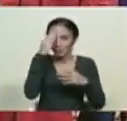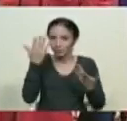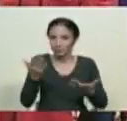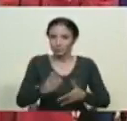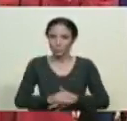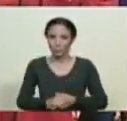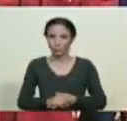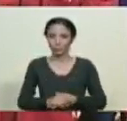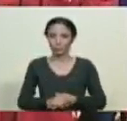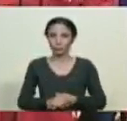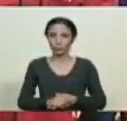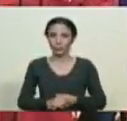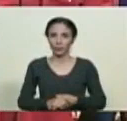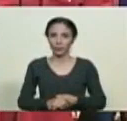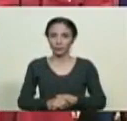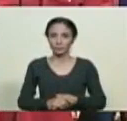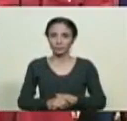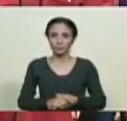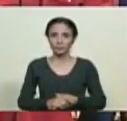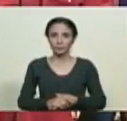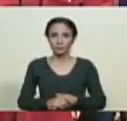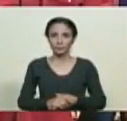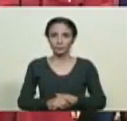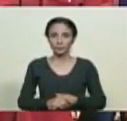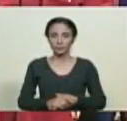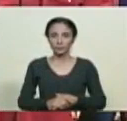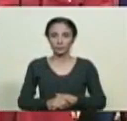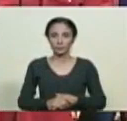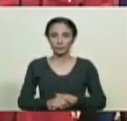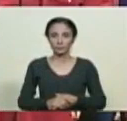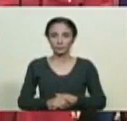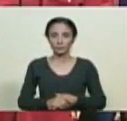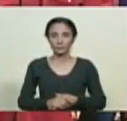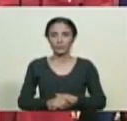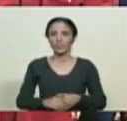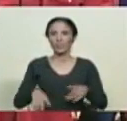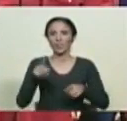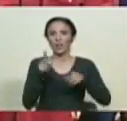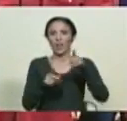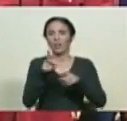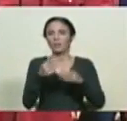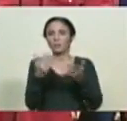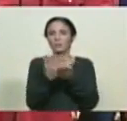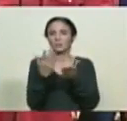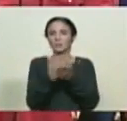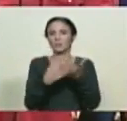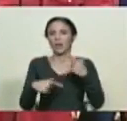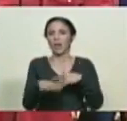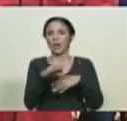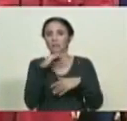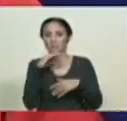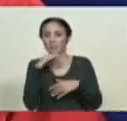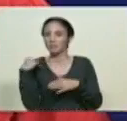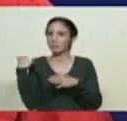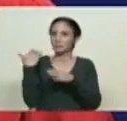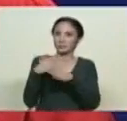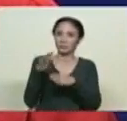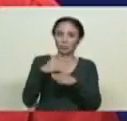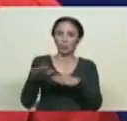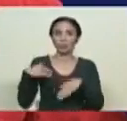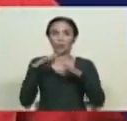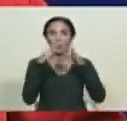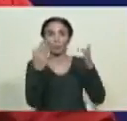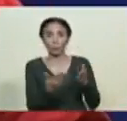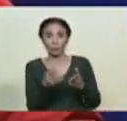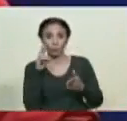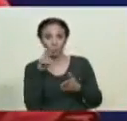que los pone en situación, en verdad, es casi que hacer el ridículo ante el mundo lo que ellos hacen. Decir que aquí en